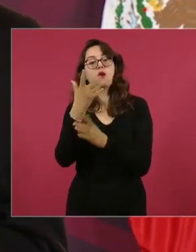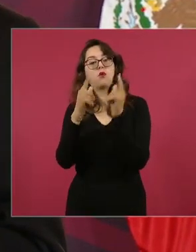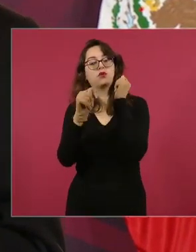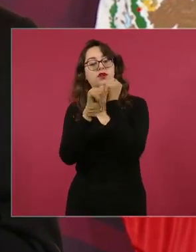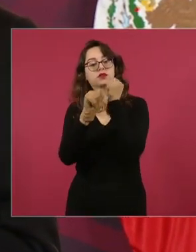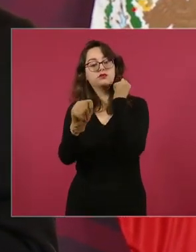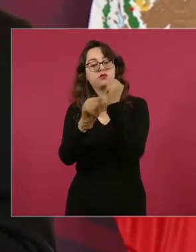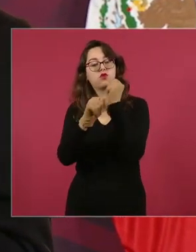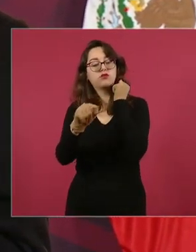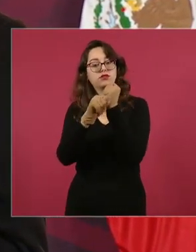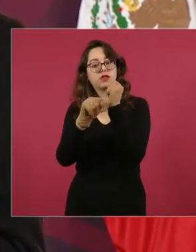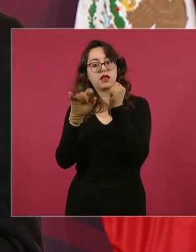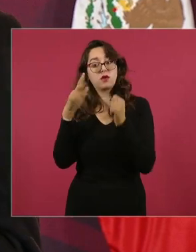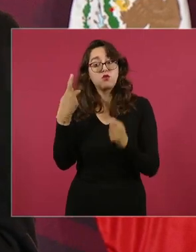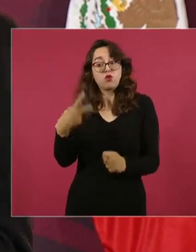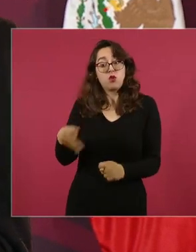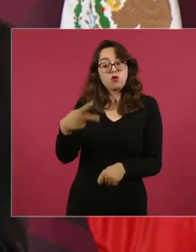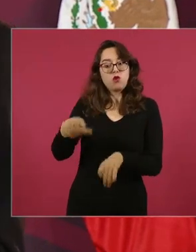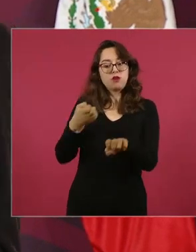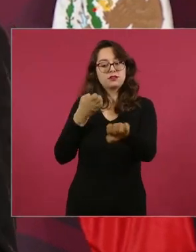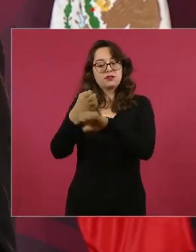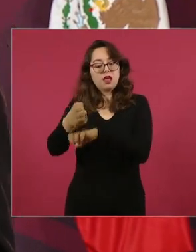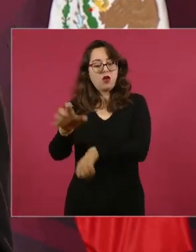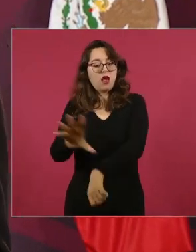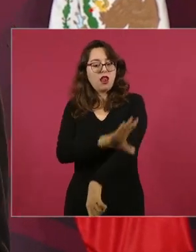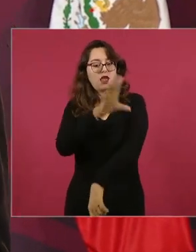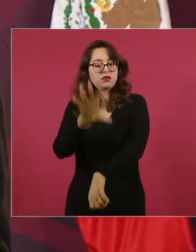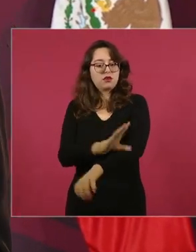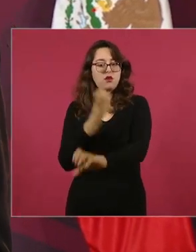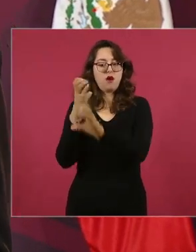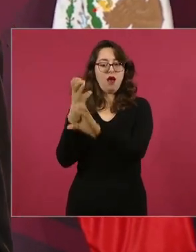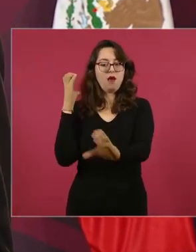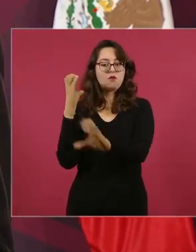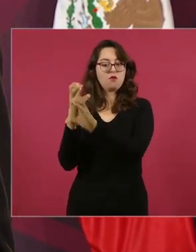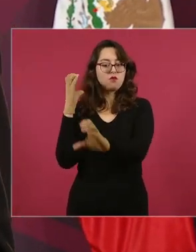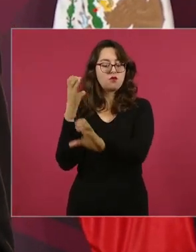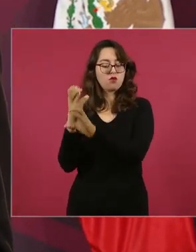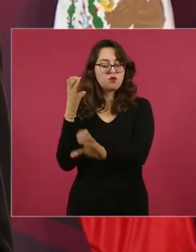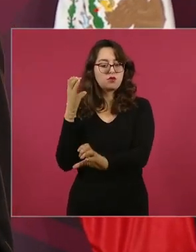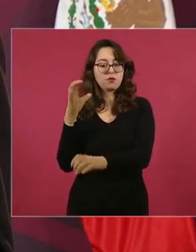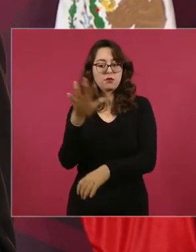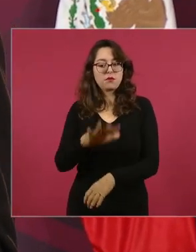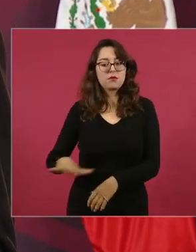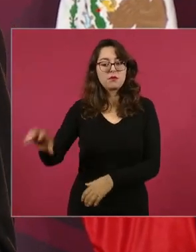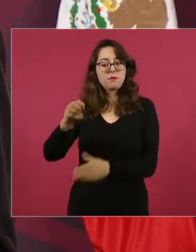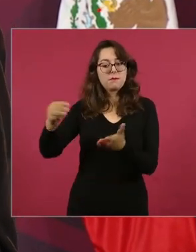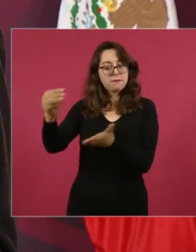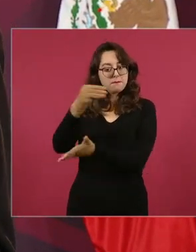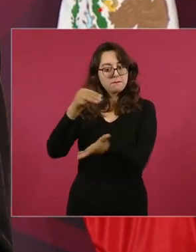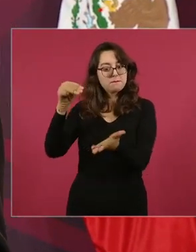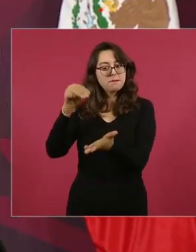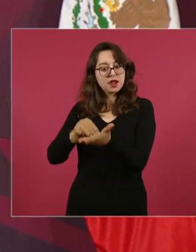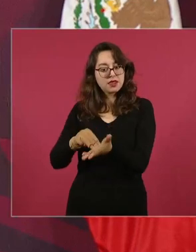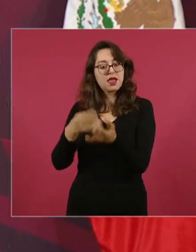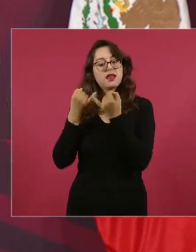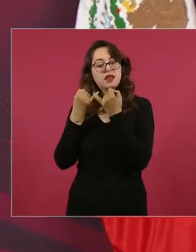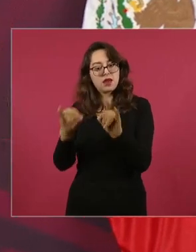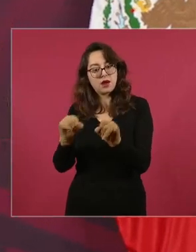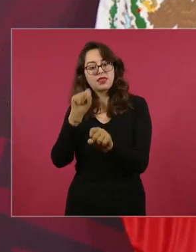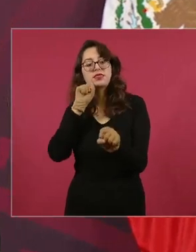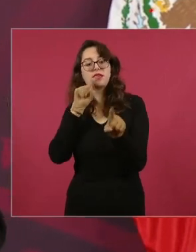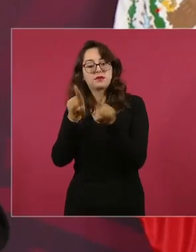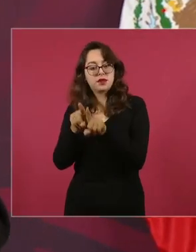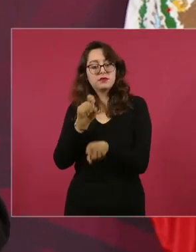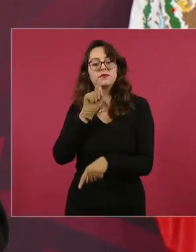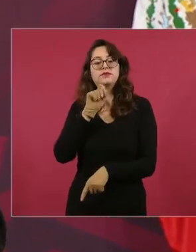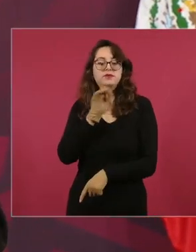transporte eléctrico en Mérida y se va a inaugurar. Lo va a inaugurar